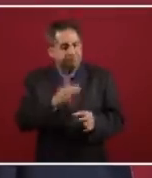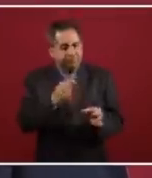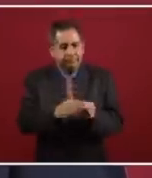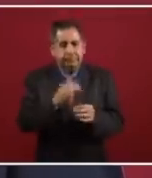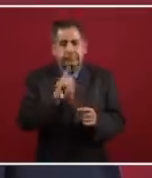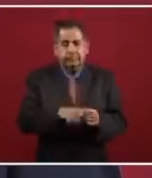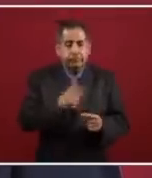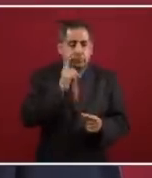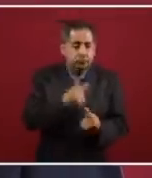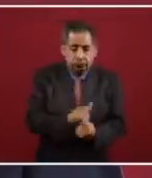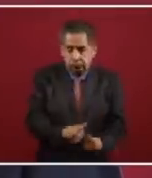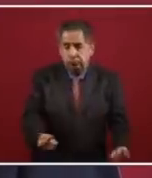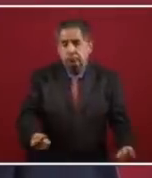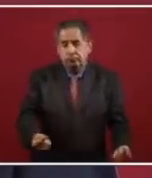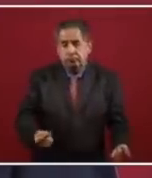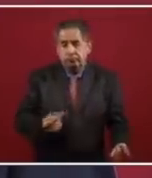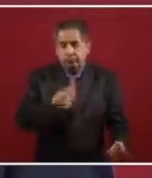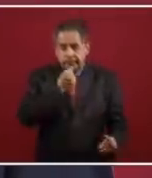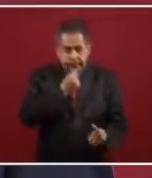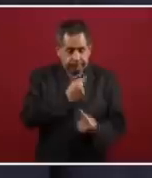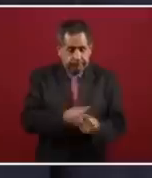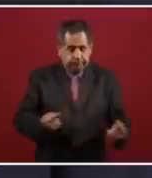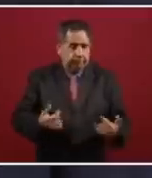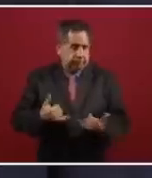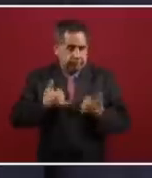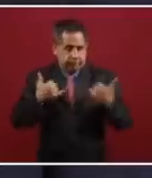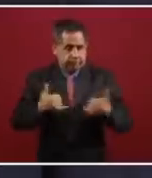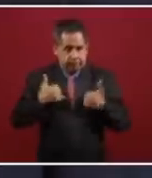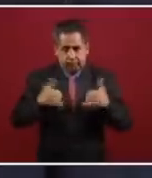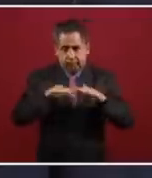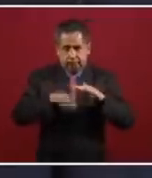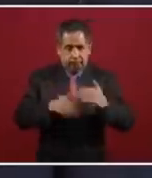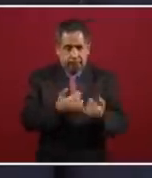van a ser los niños, los jóvenes